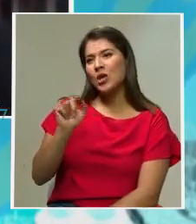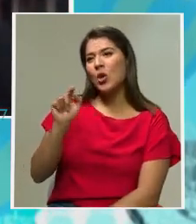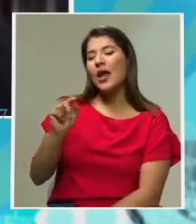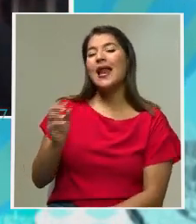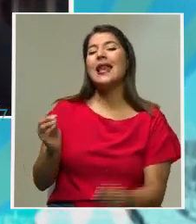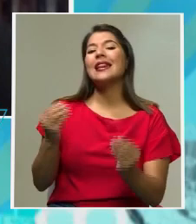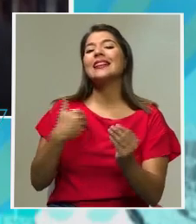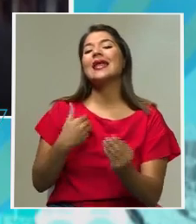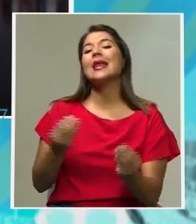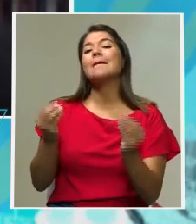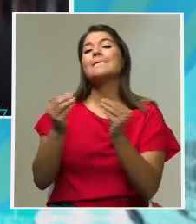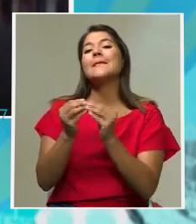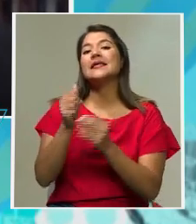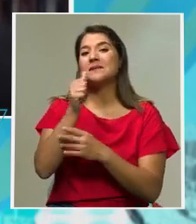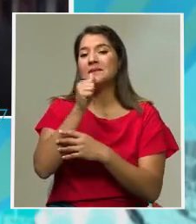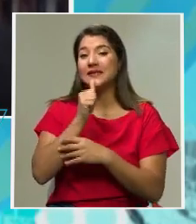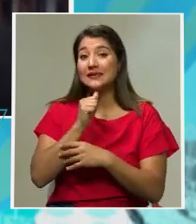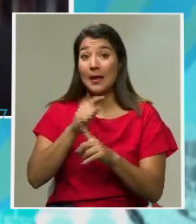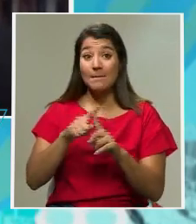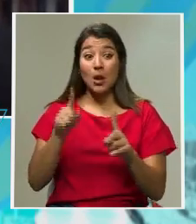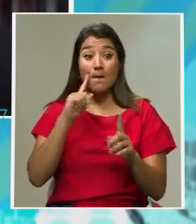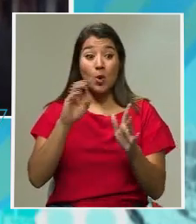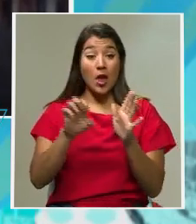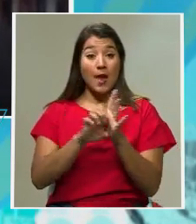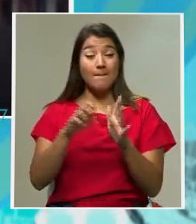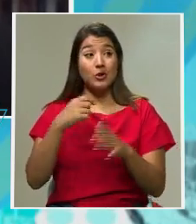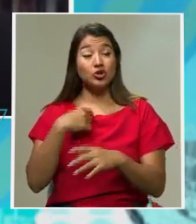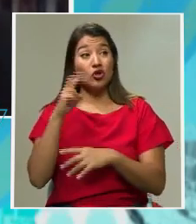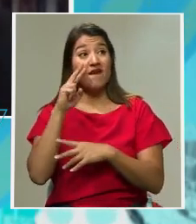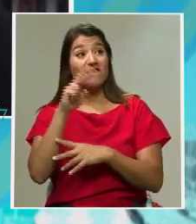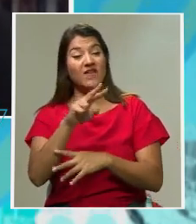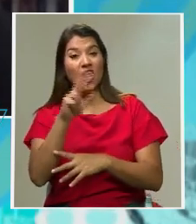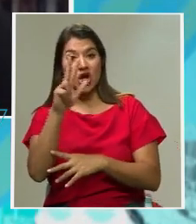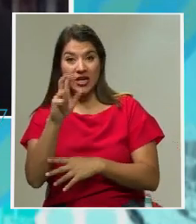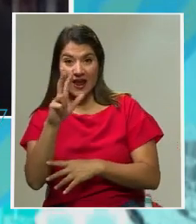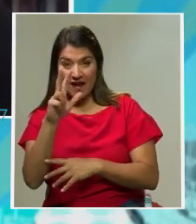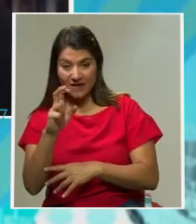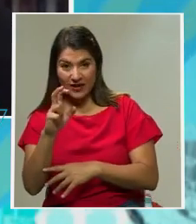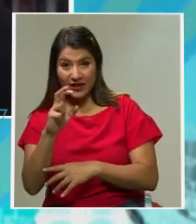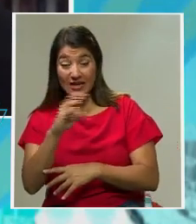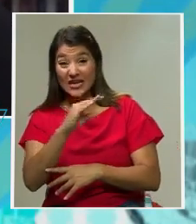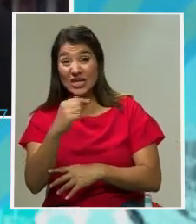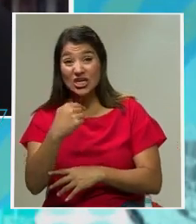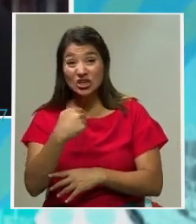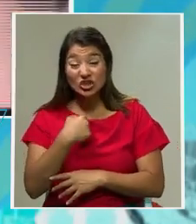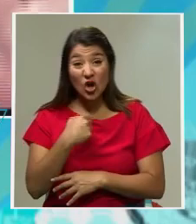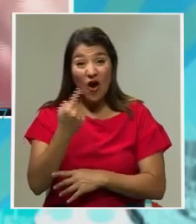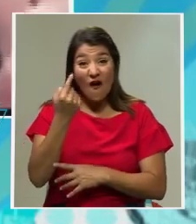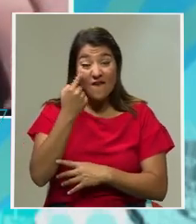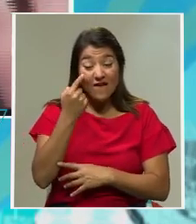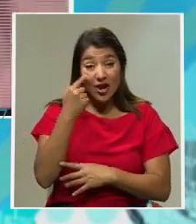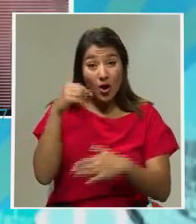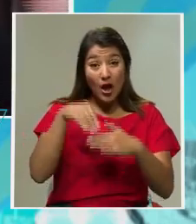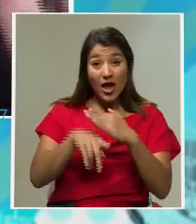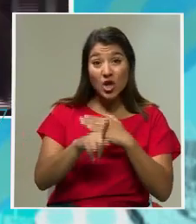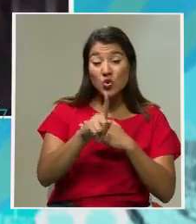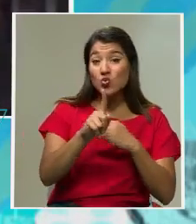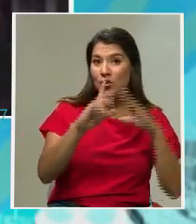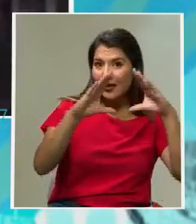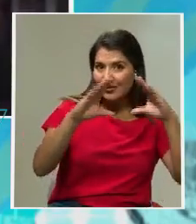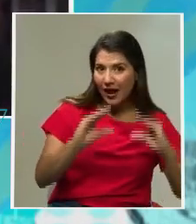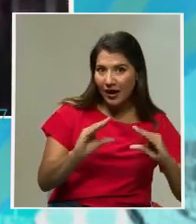paciente, pero por ejemplo yo me enfrento a Netflix y yo veo en una tarde la 4ª